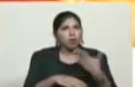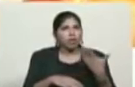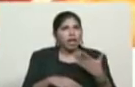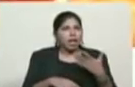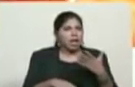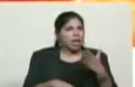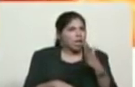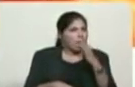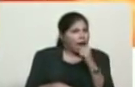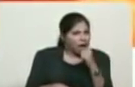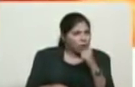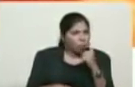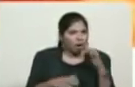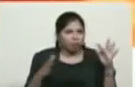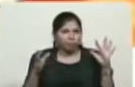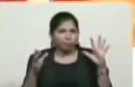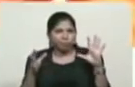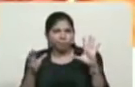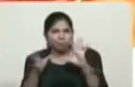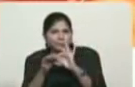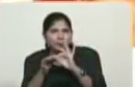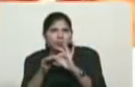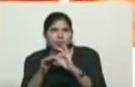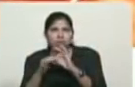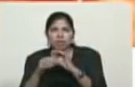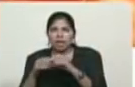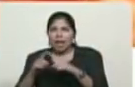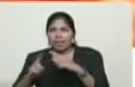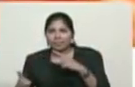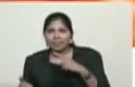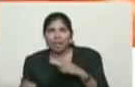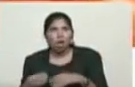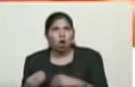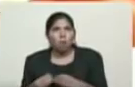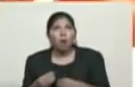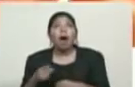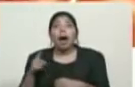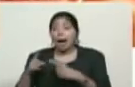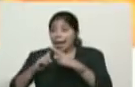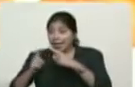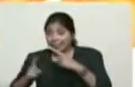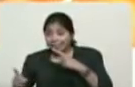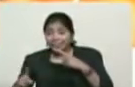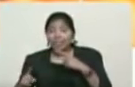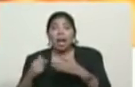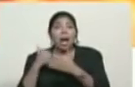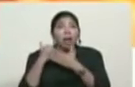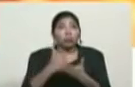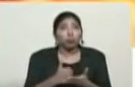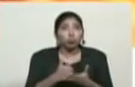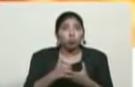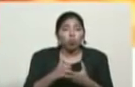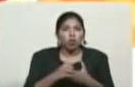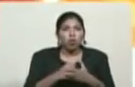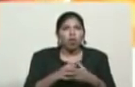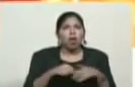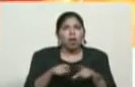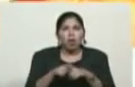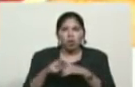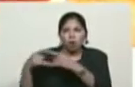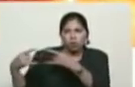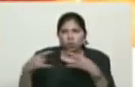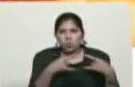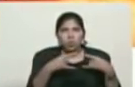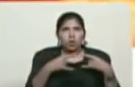tenemos entonces que ir bombeando el agua a los distintos sectores y lugares territoriales aquí del país es así